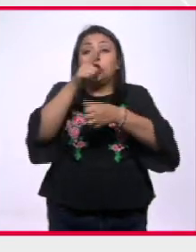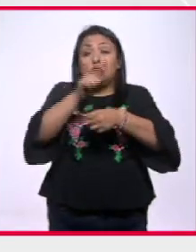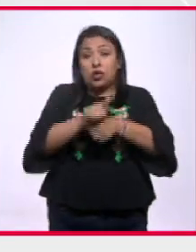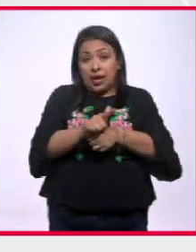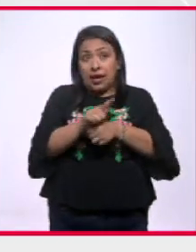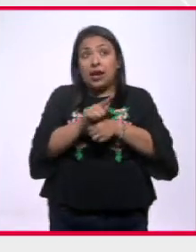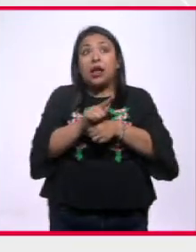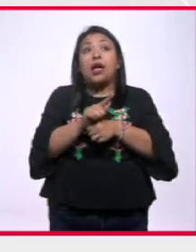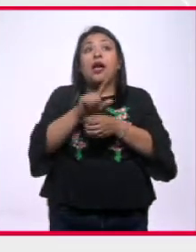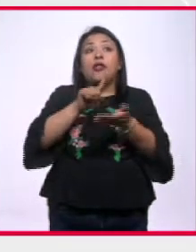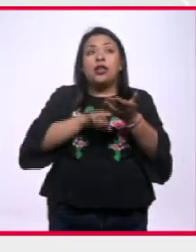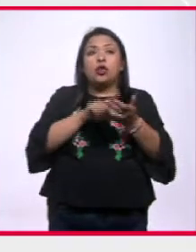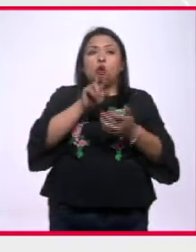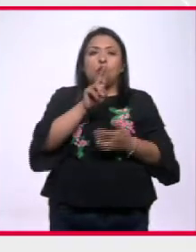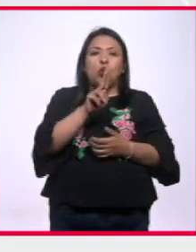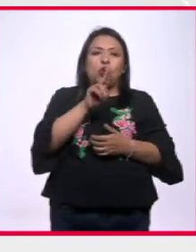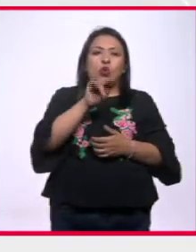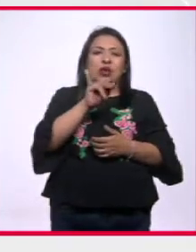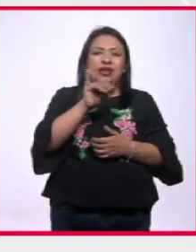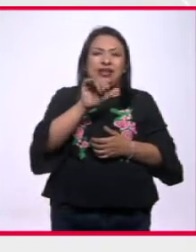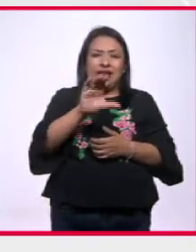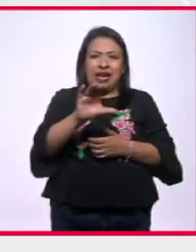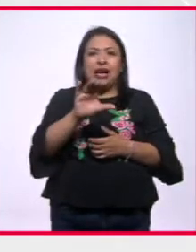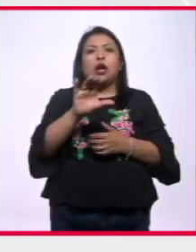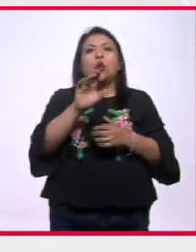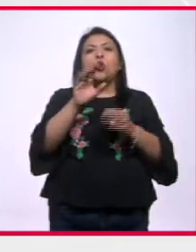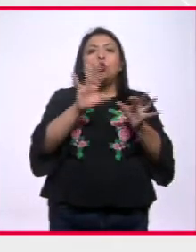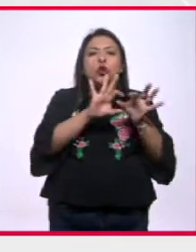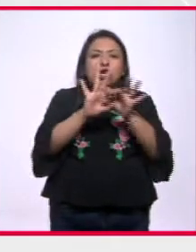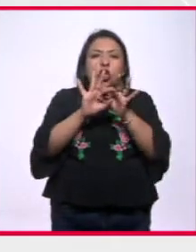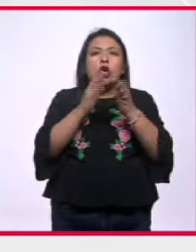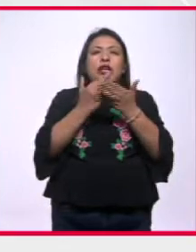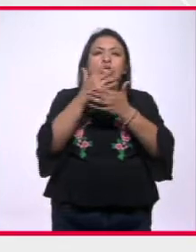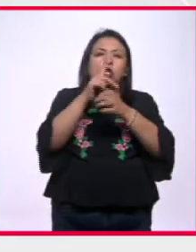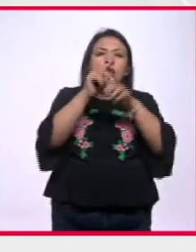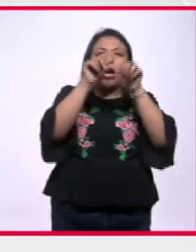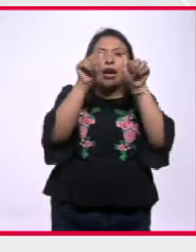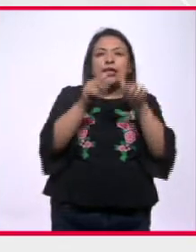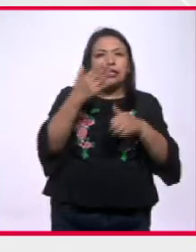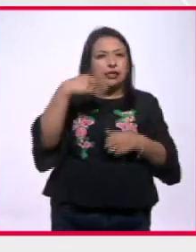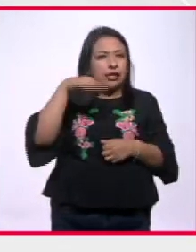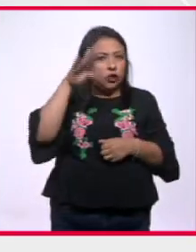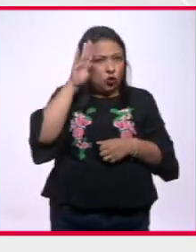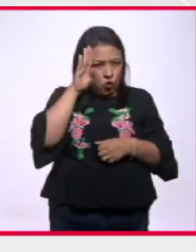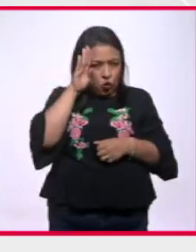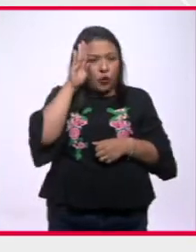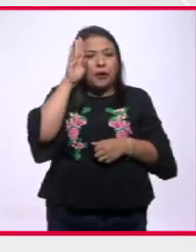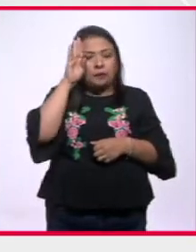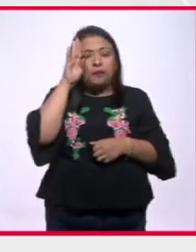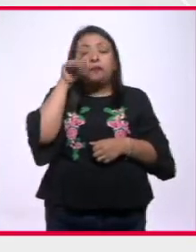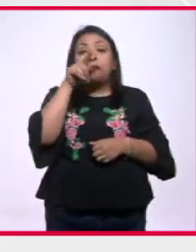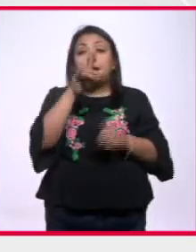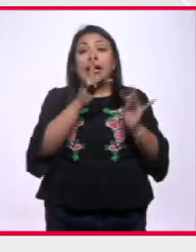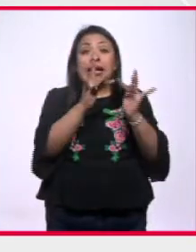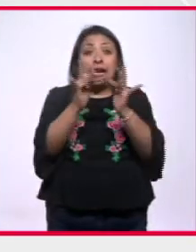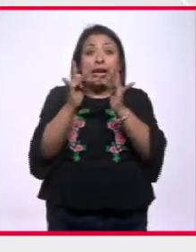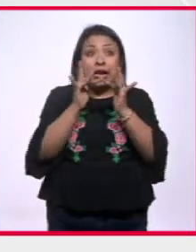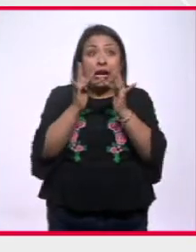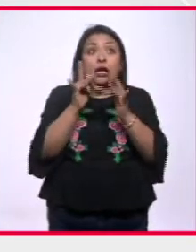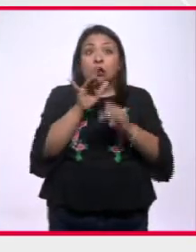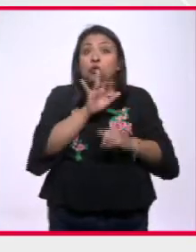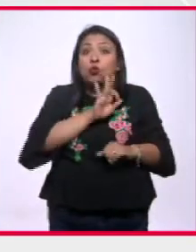tiene la uniacc la unión nacional de escritores y artistas de cuba que es la red que